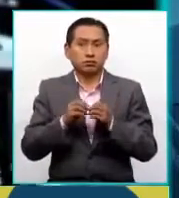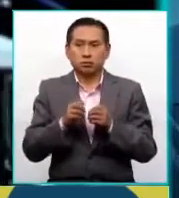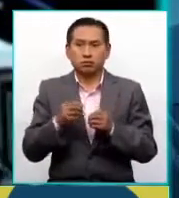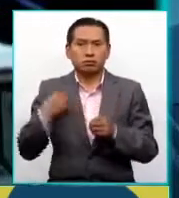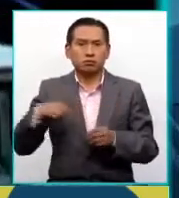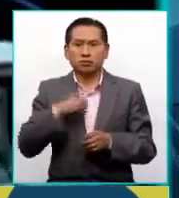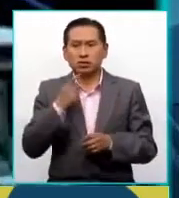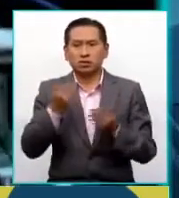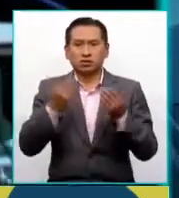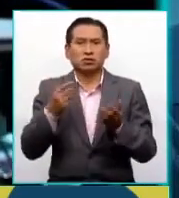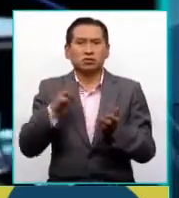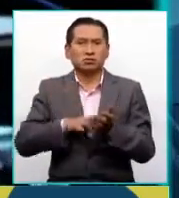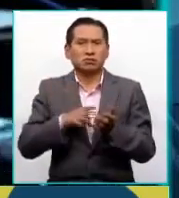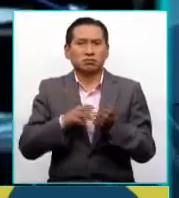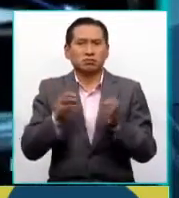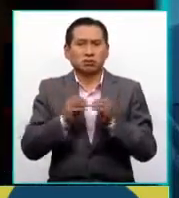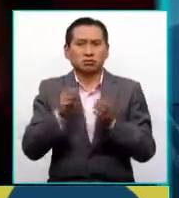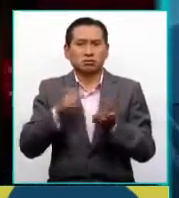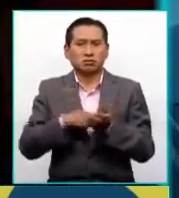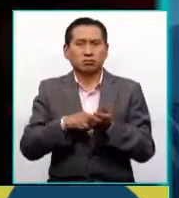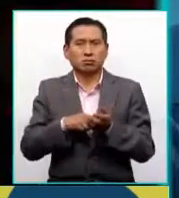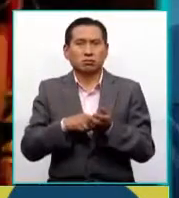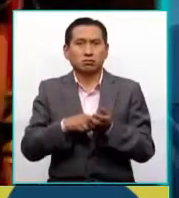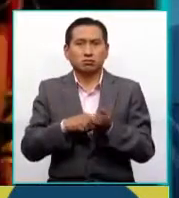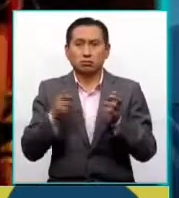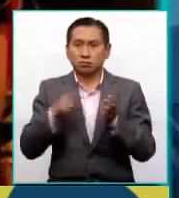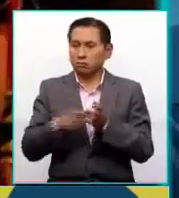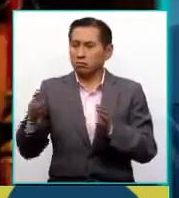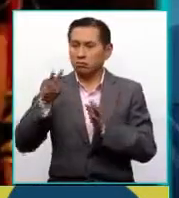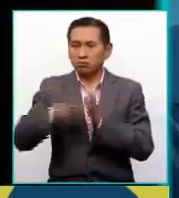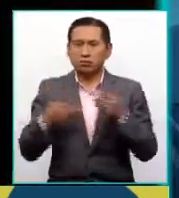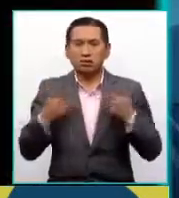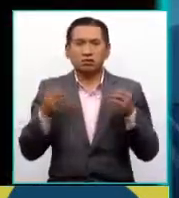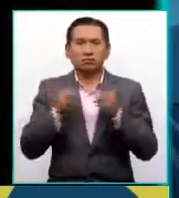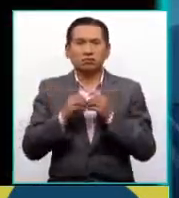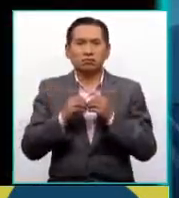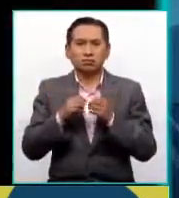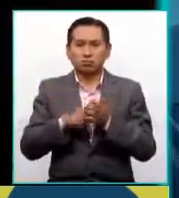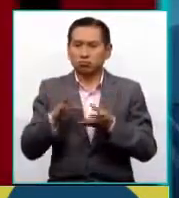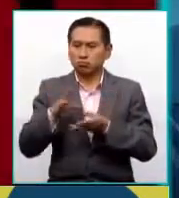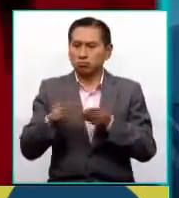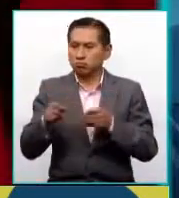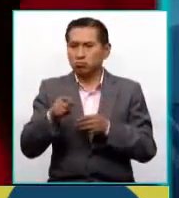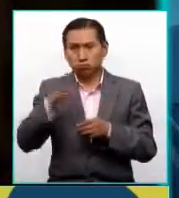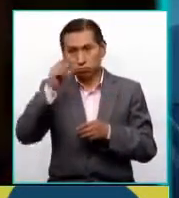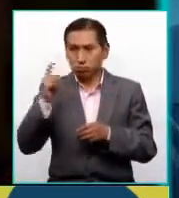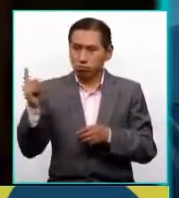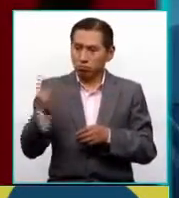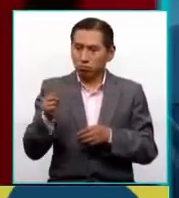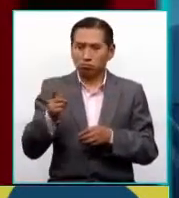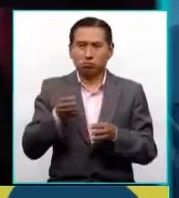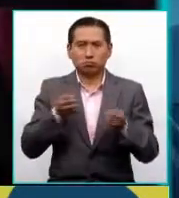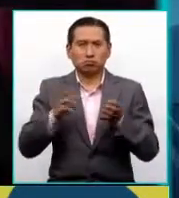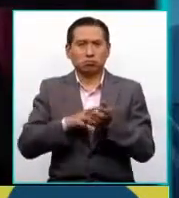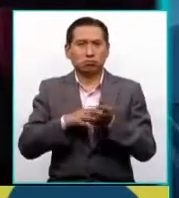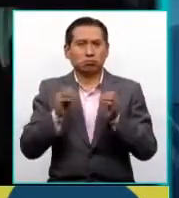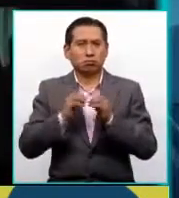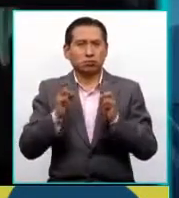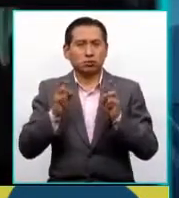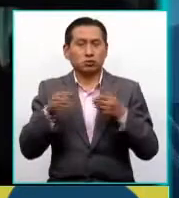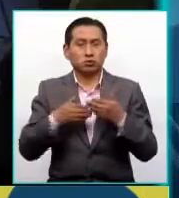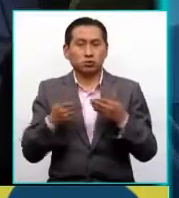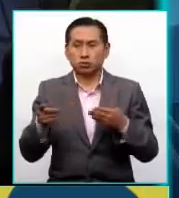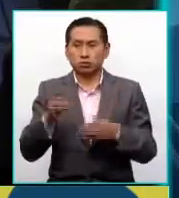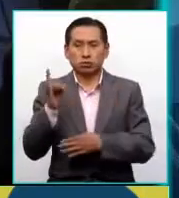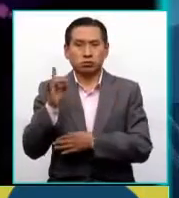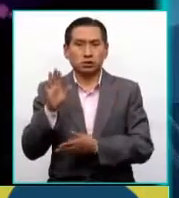acá, que yo me copé con una película que se llama Ibi Maraí de Juan Carlos Valdivia y ahí recién conocí la cultura guaraní boliviana,